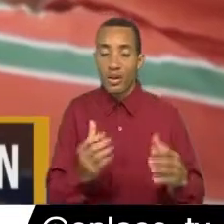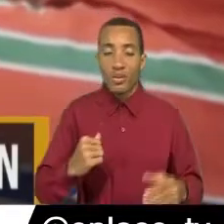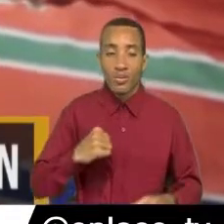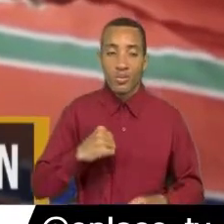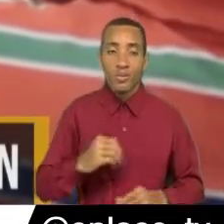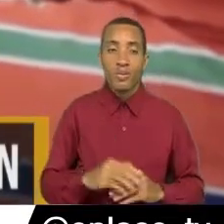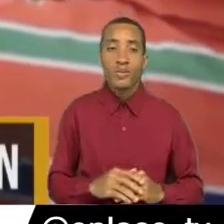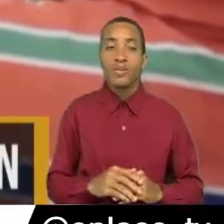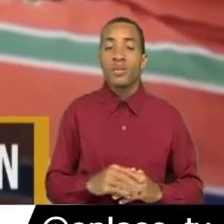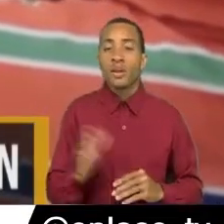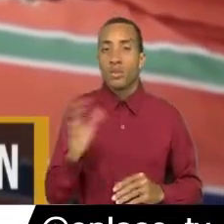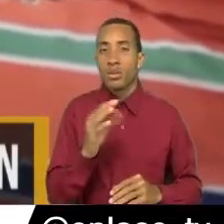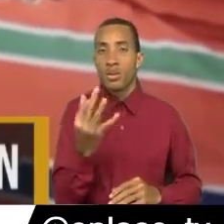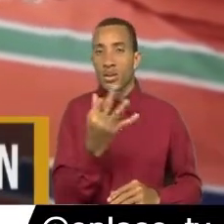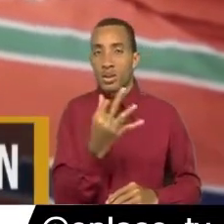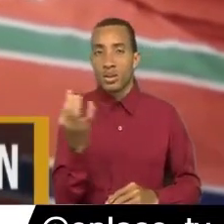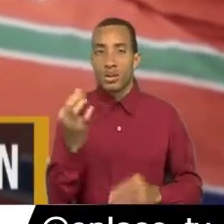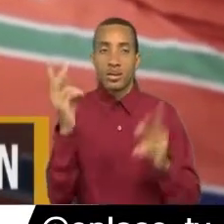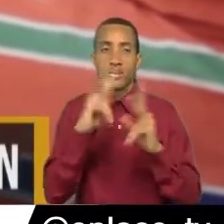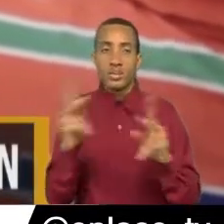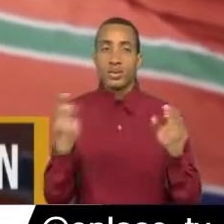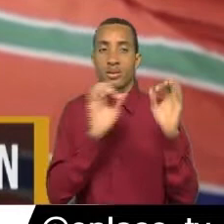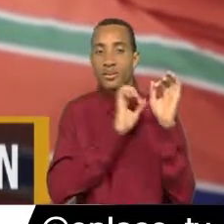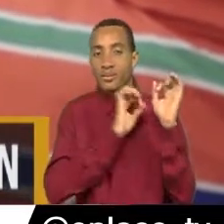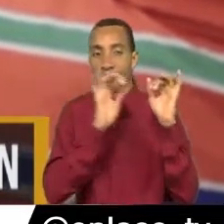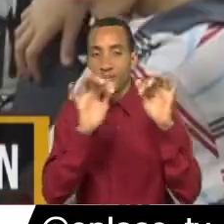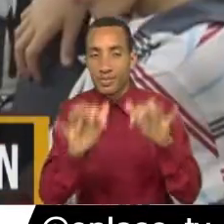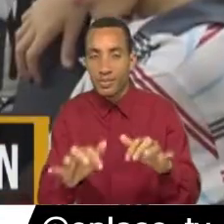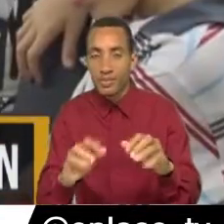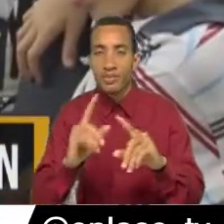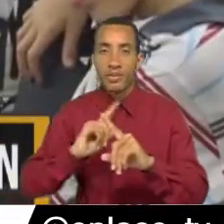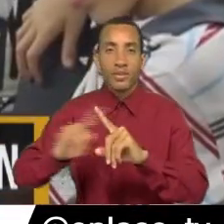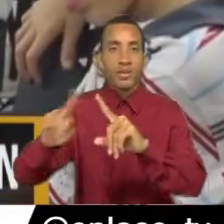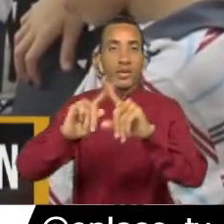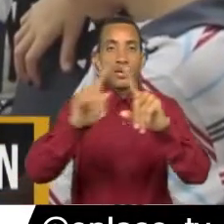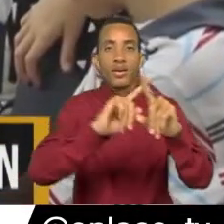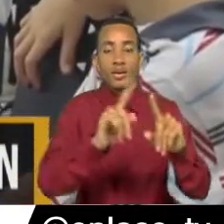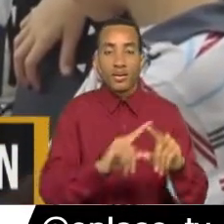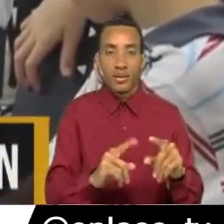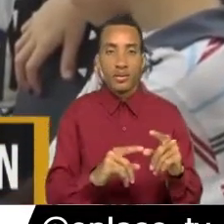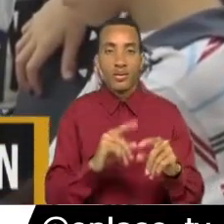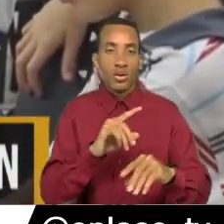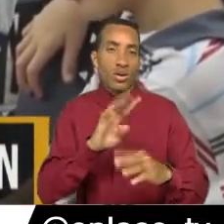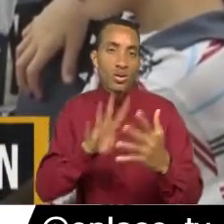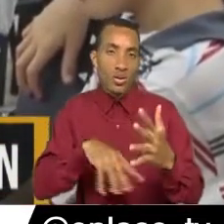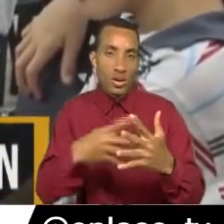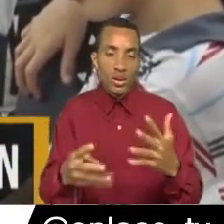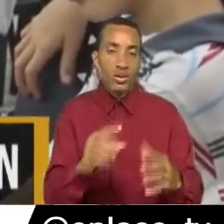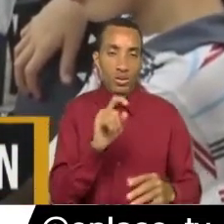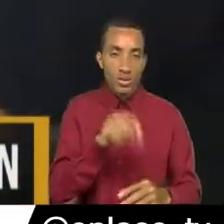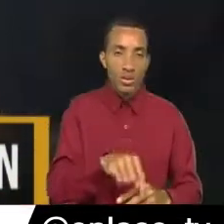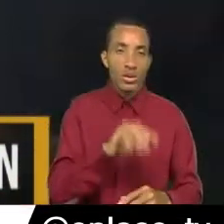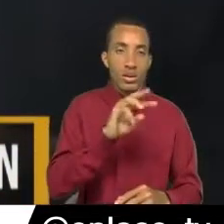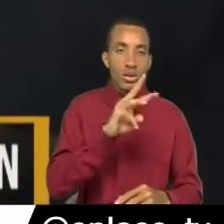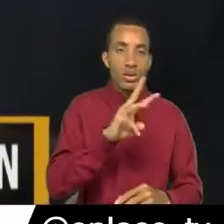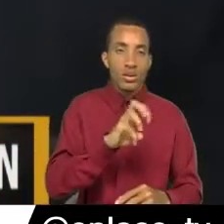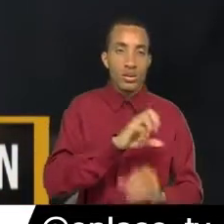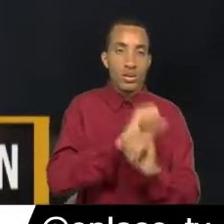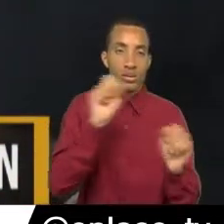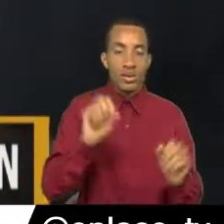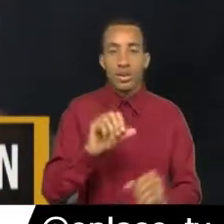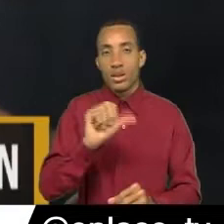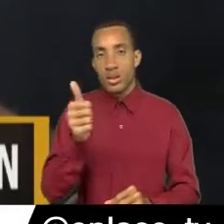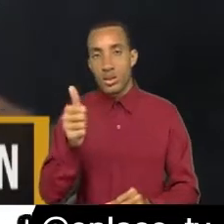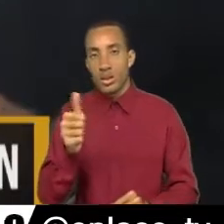de 300 personas acudieron hoy en las distintas jornadas. Tuvimos una jornada a las 8 de la mañana, otra a las 10, otra a las 2